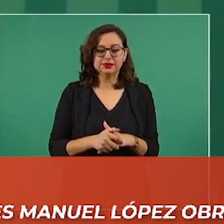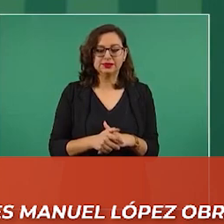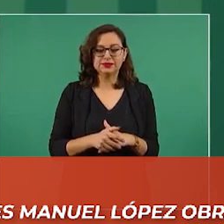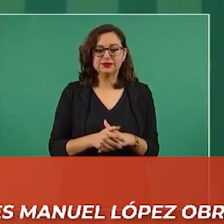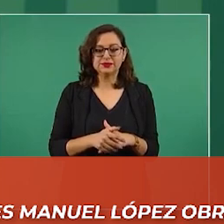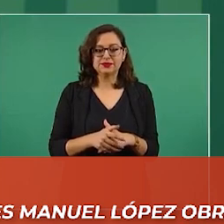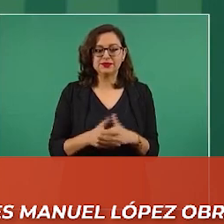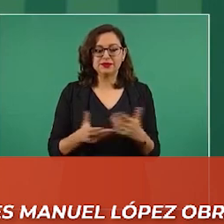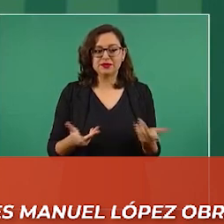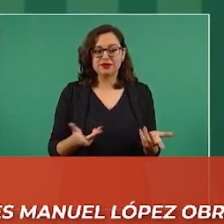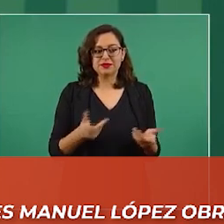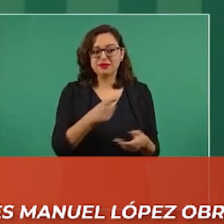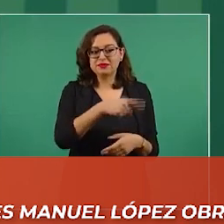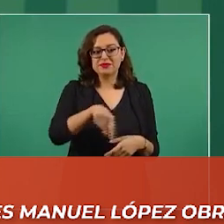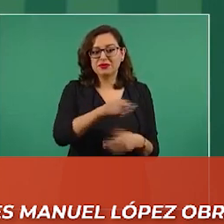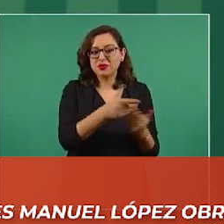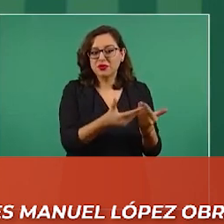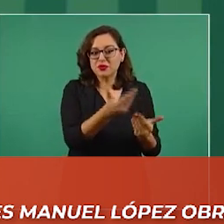personas